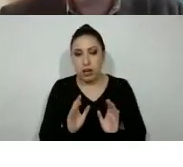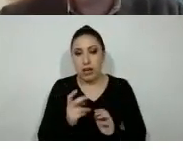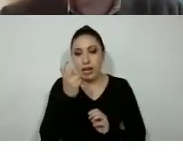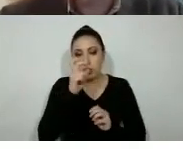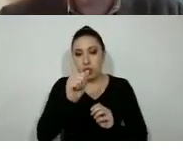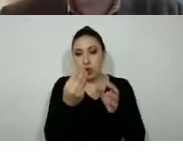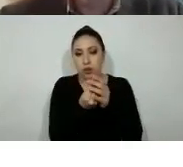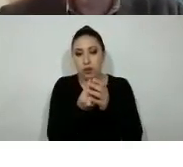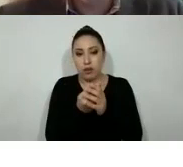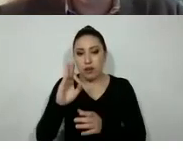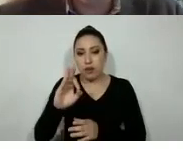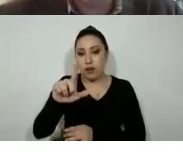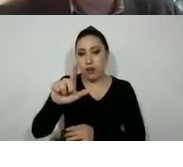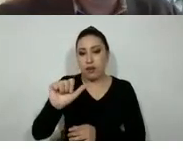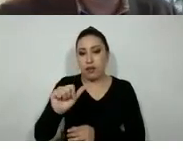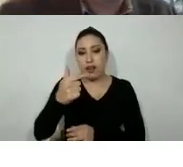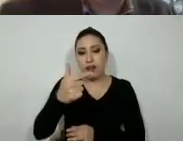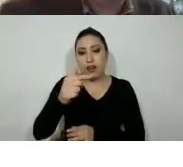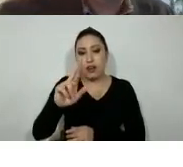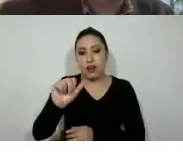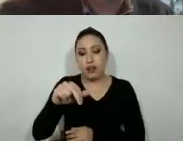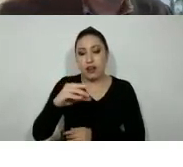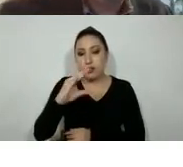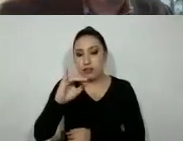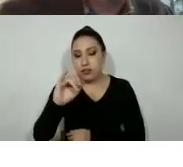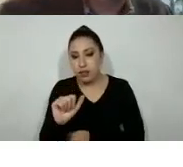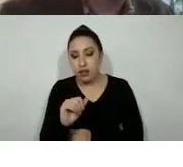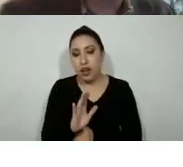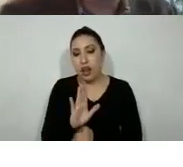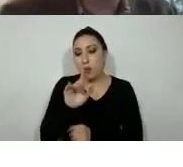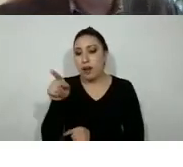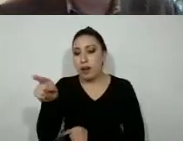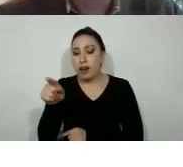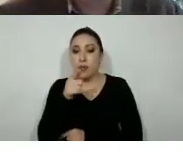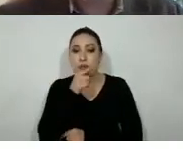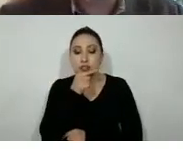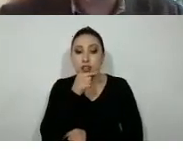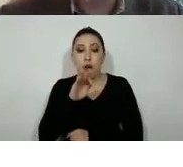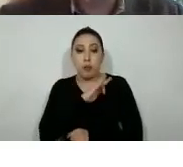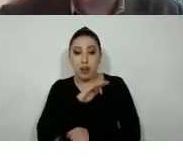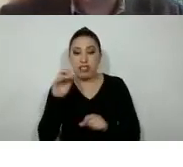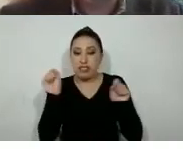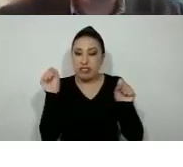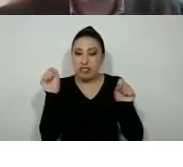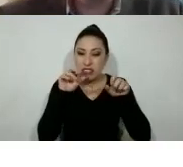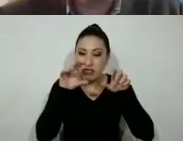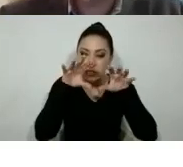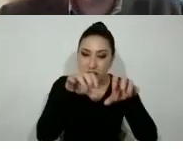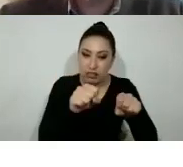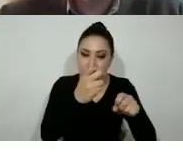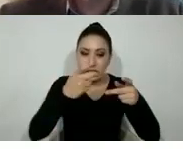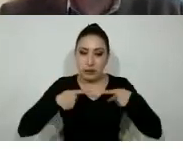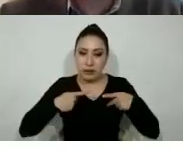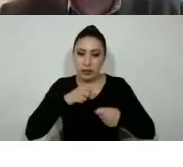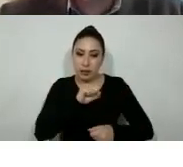de flagrancia. El policía a lo mejor ahí le da alcance a la persona y la detiene,